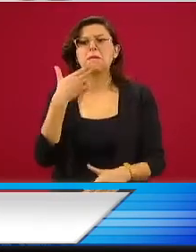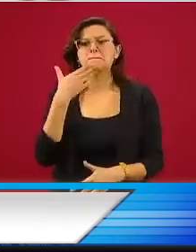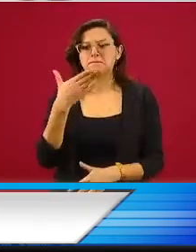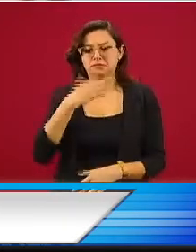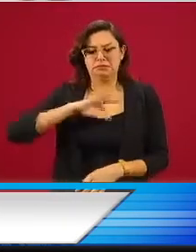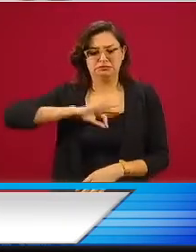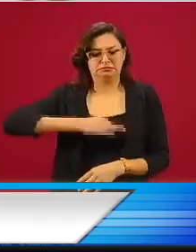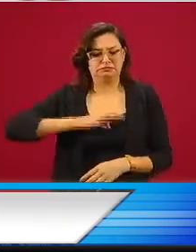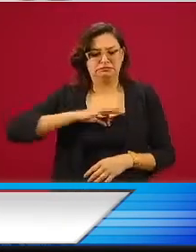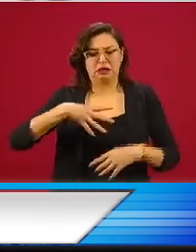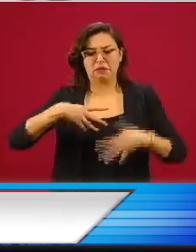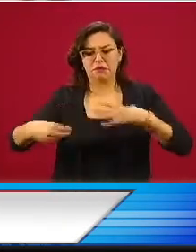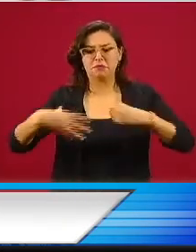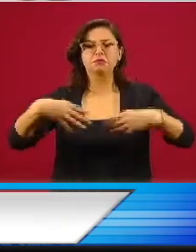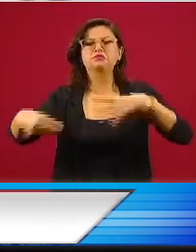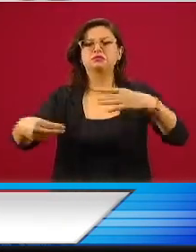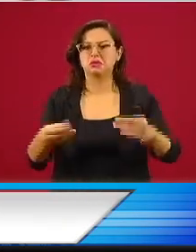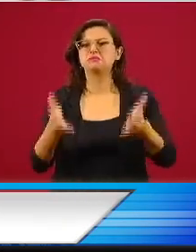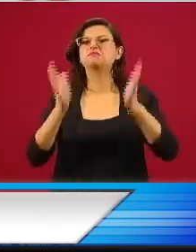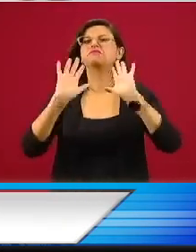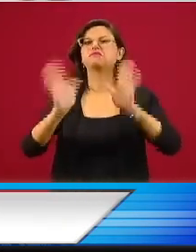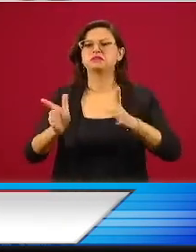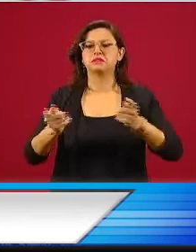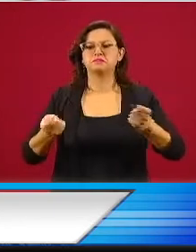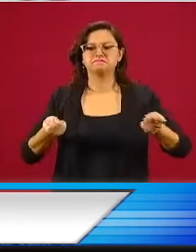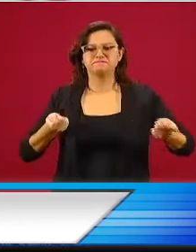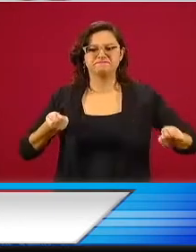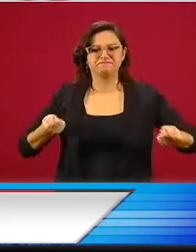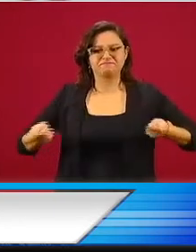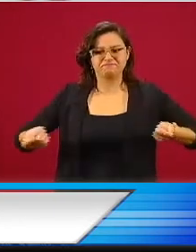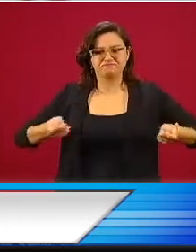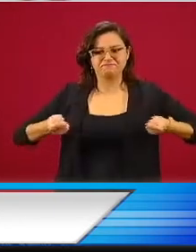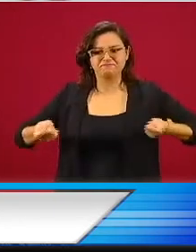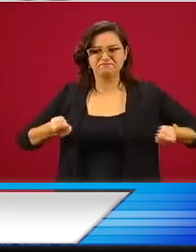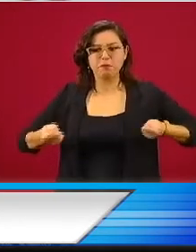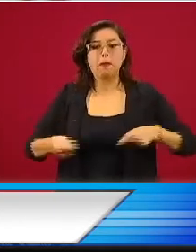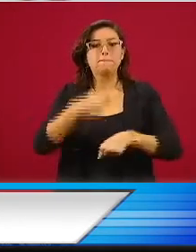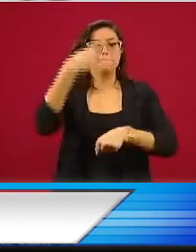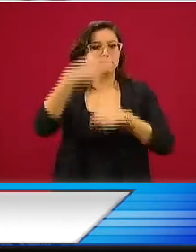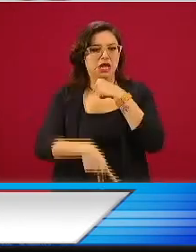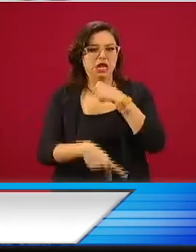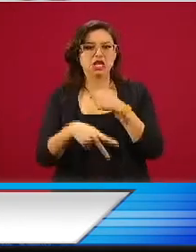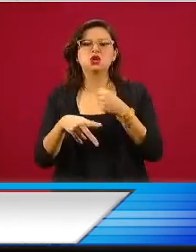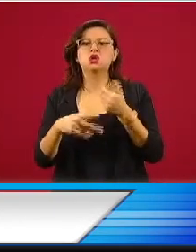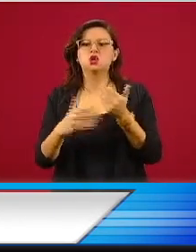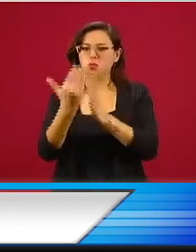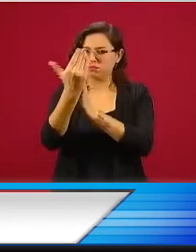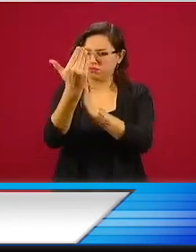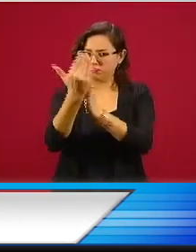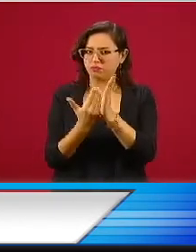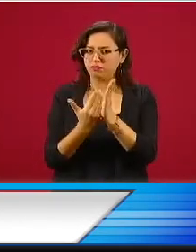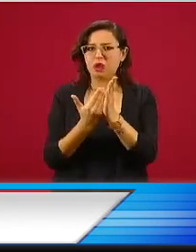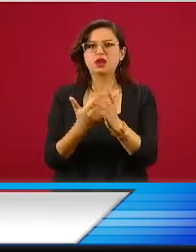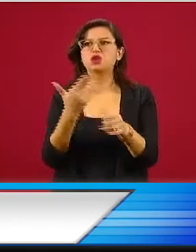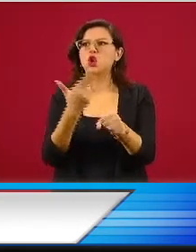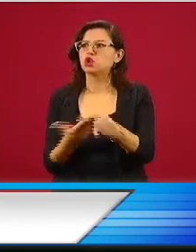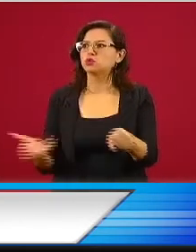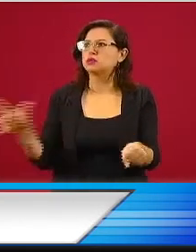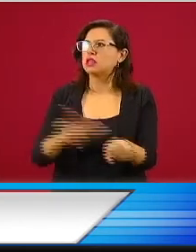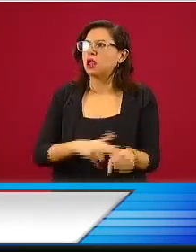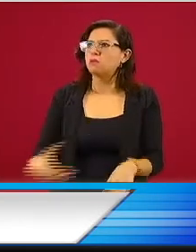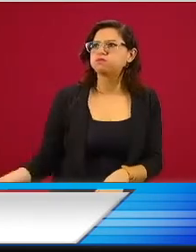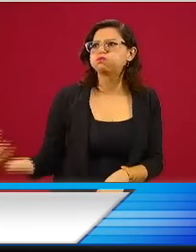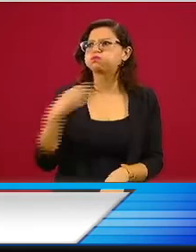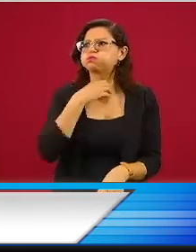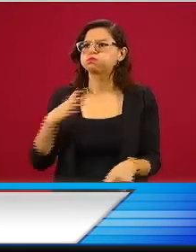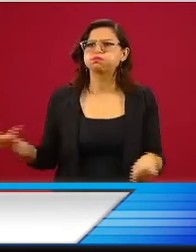situación actual en el país y en el mundo es aberrante que funcionarios públicos tengan salarios de 300 mil pesos mensuales y a pesar de